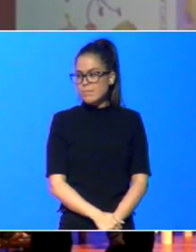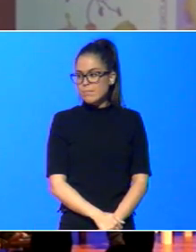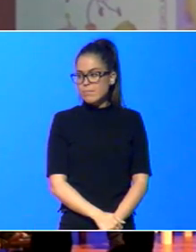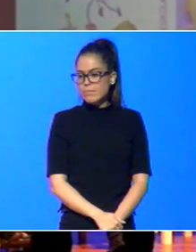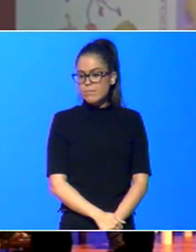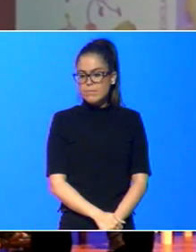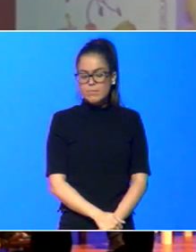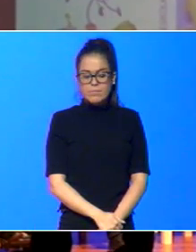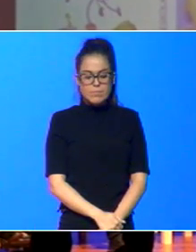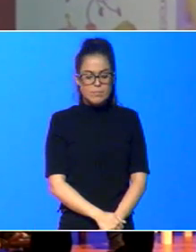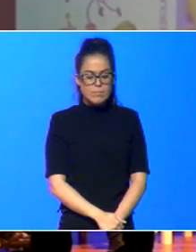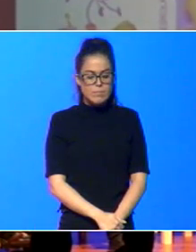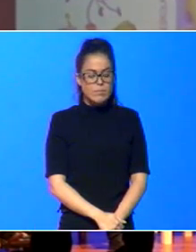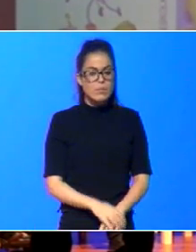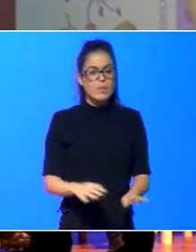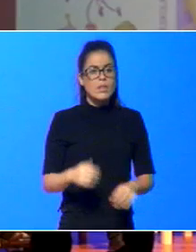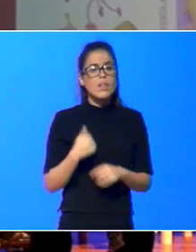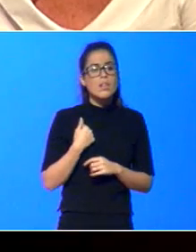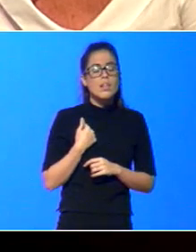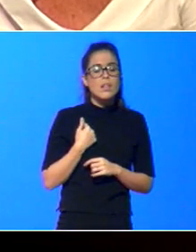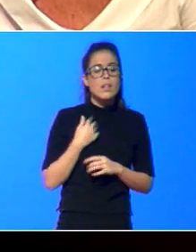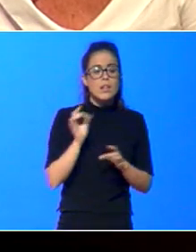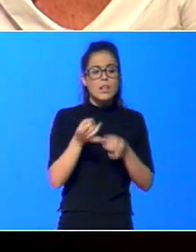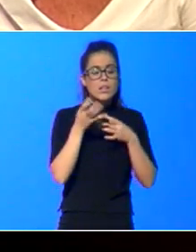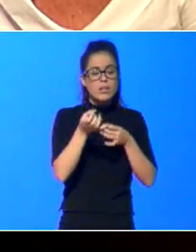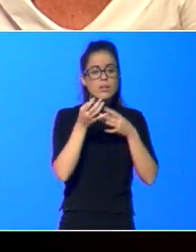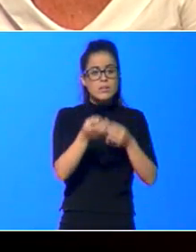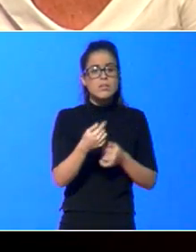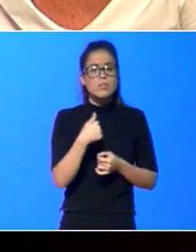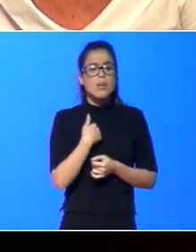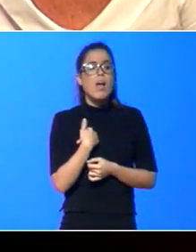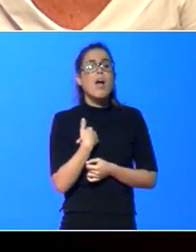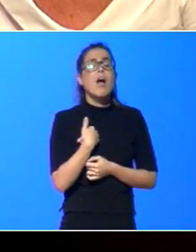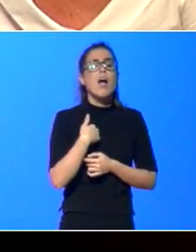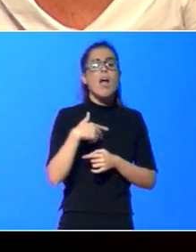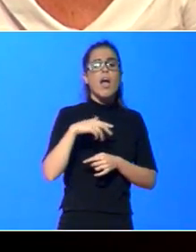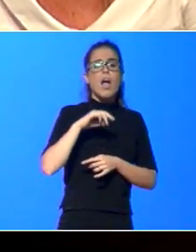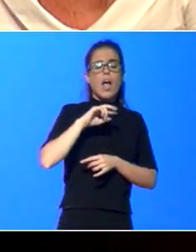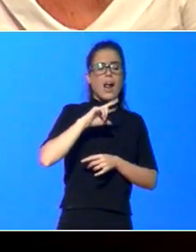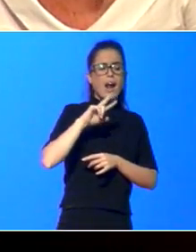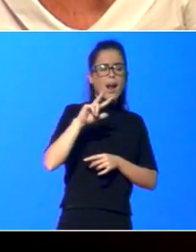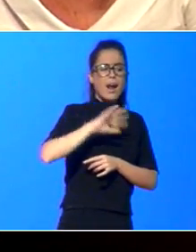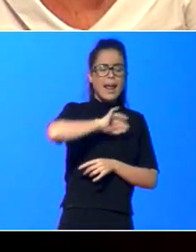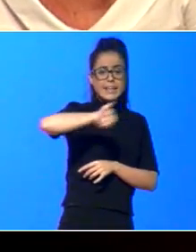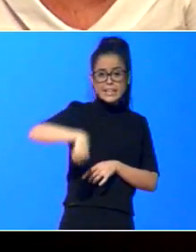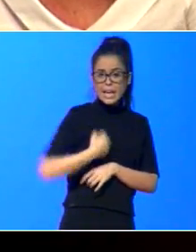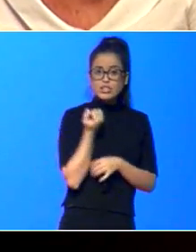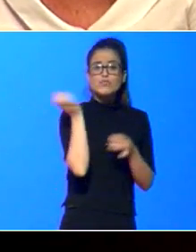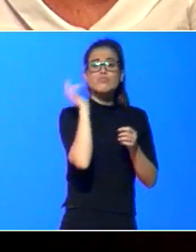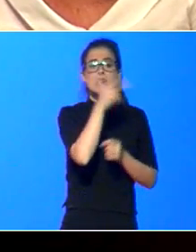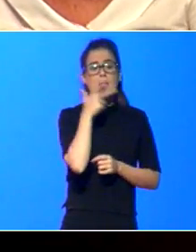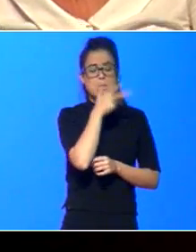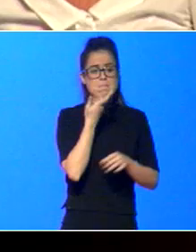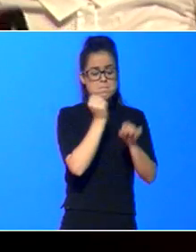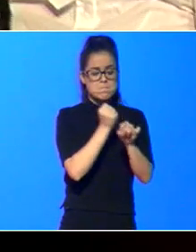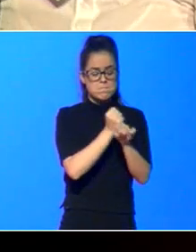Bueno, lehin Lore komenta dauzelan, bani Lekitxoko eskolan hasi nintzen lanian, eta egiz esan